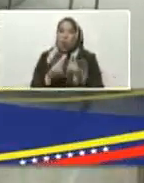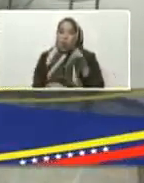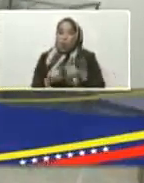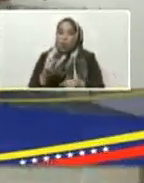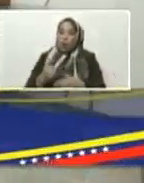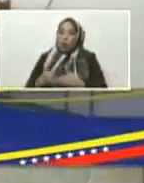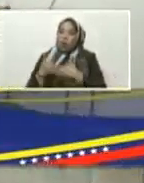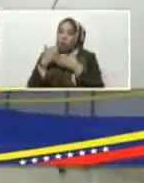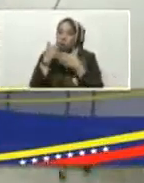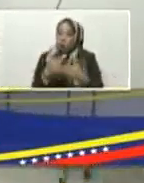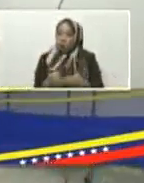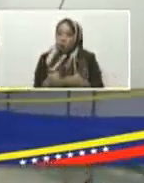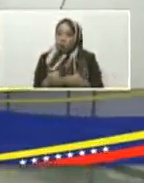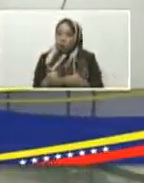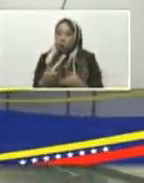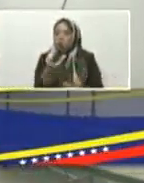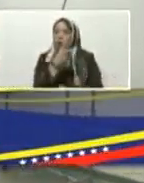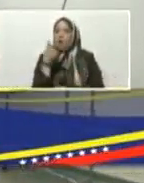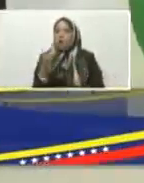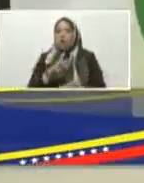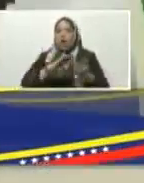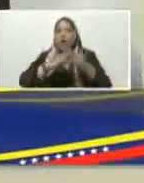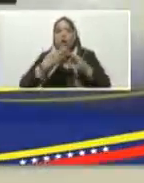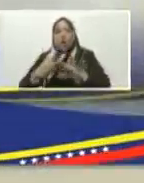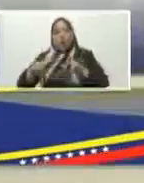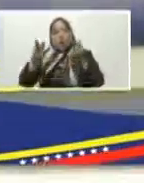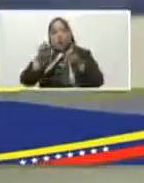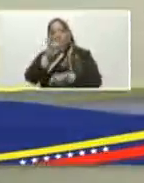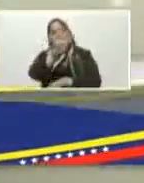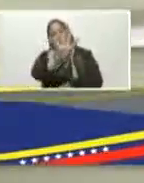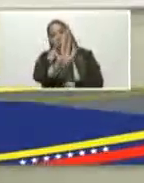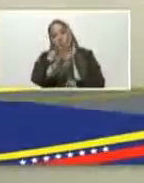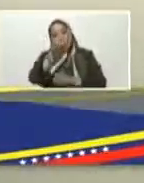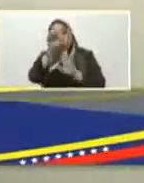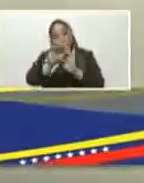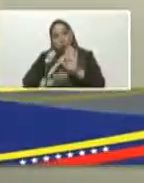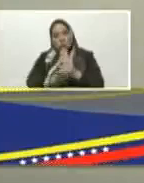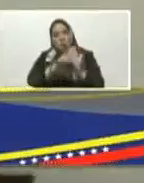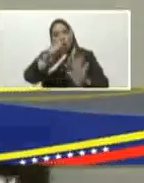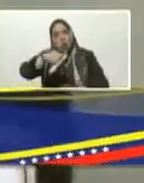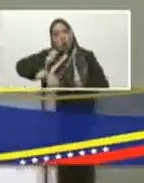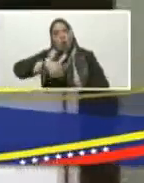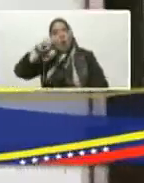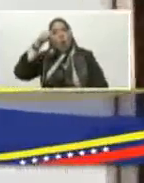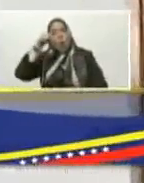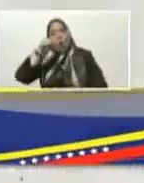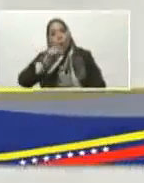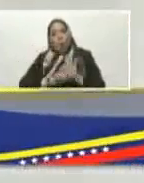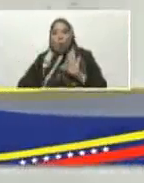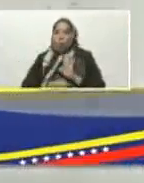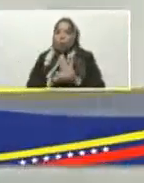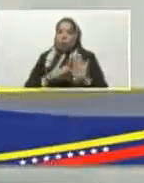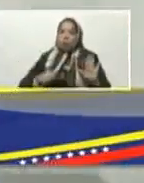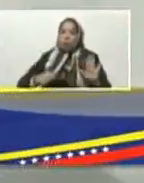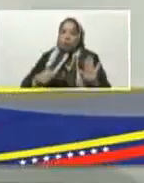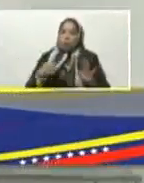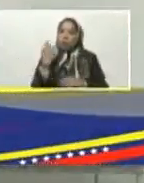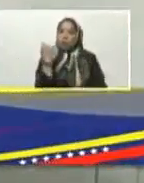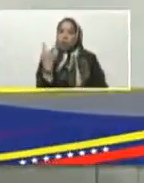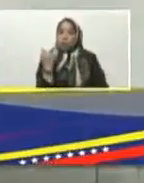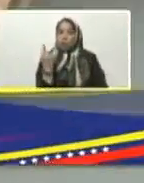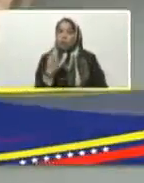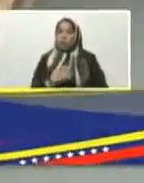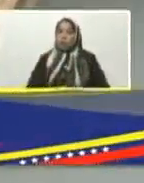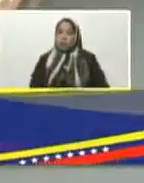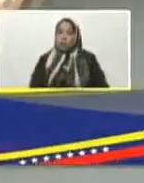logrado rehabilitar 4 quirófanos de este hospital que son totalmente